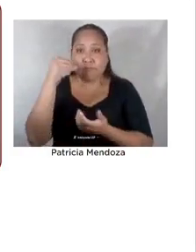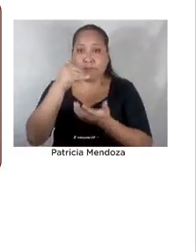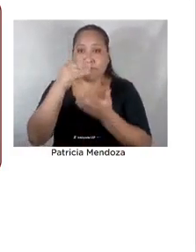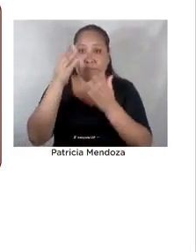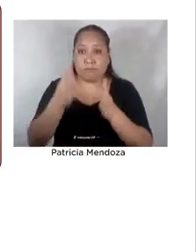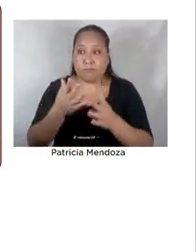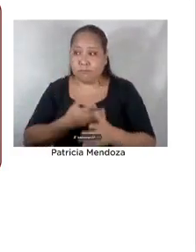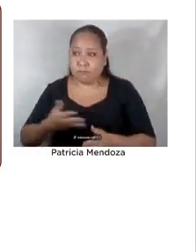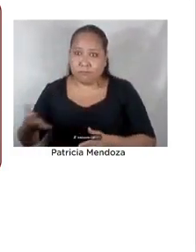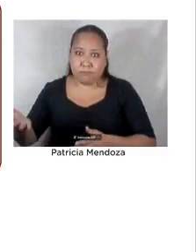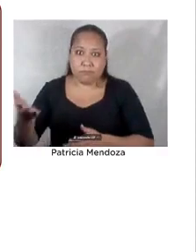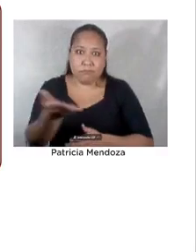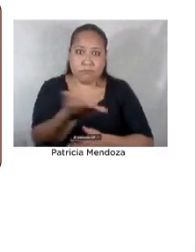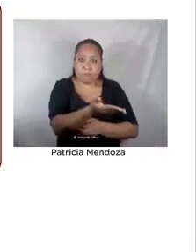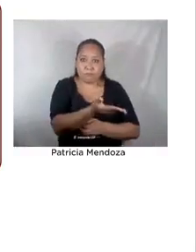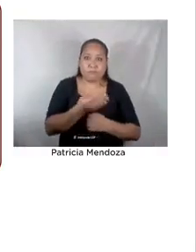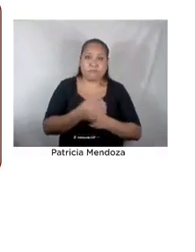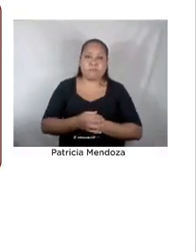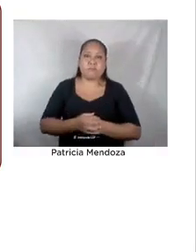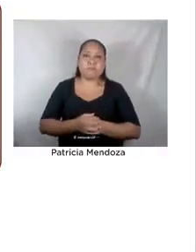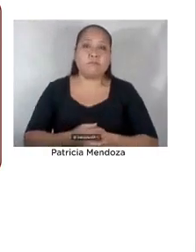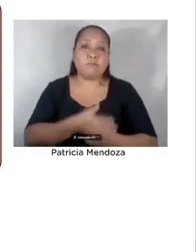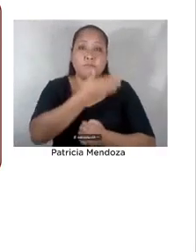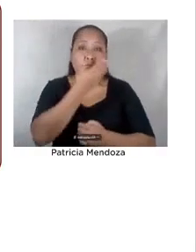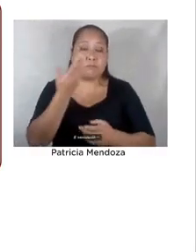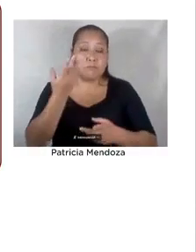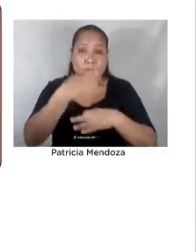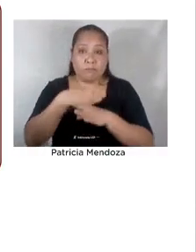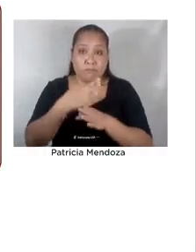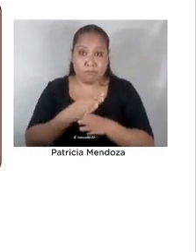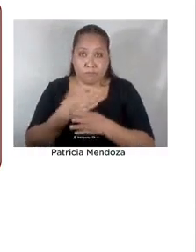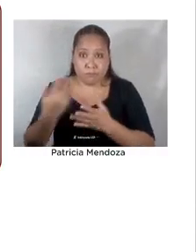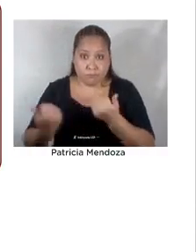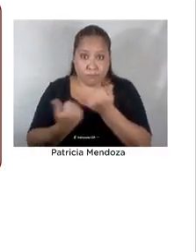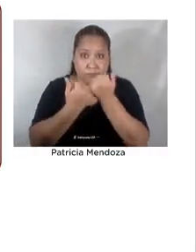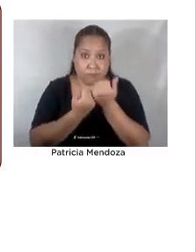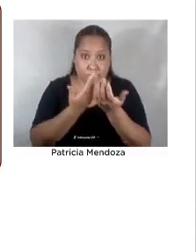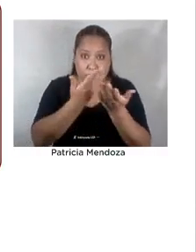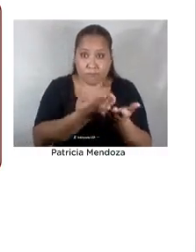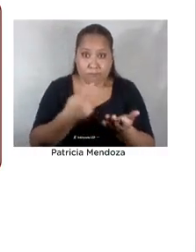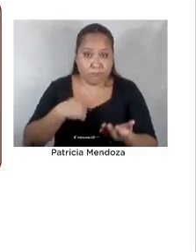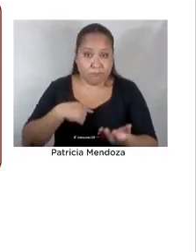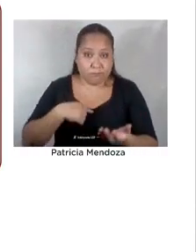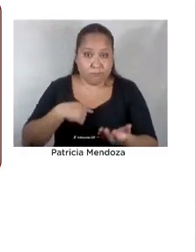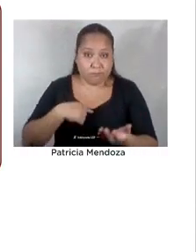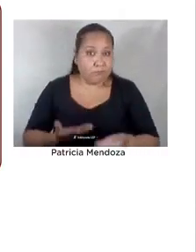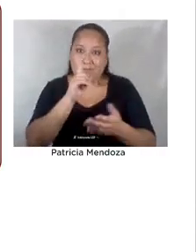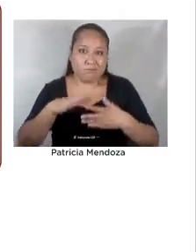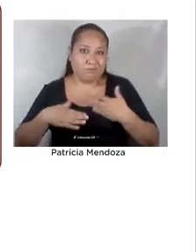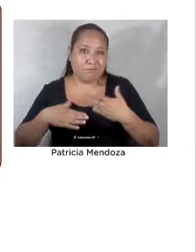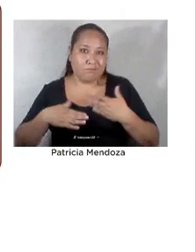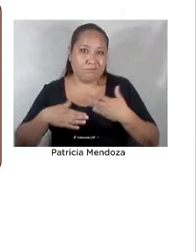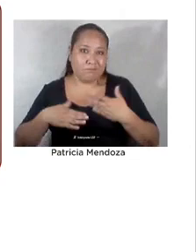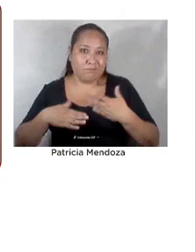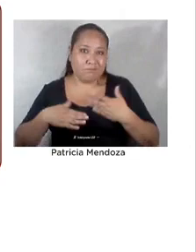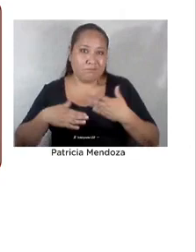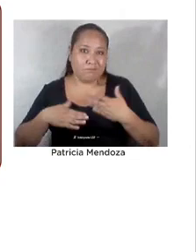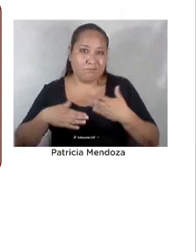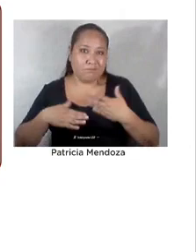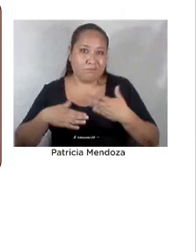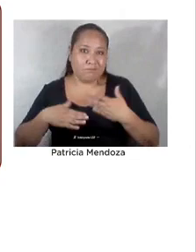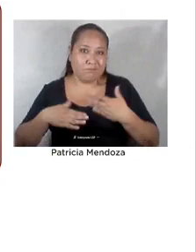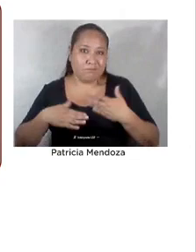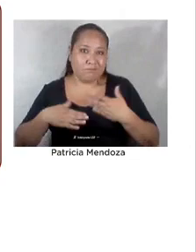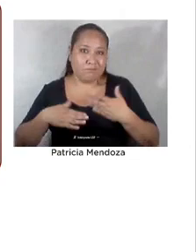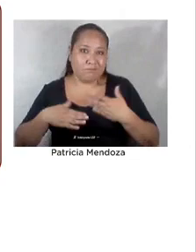Entonces, la mejor forma de brindarle apoyo no va a ser, porque tampoco va a poder resolver sus problemas, va a